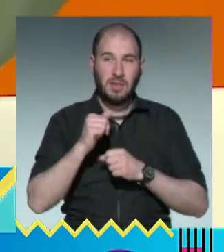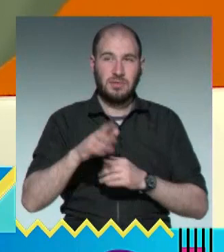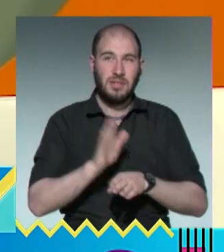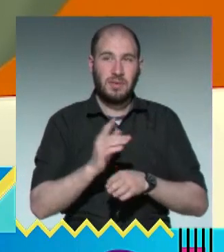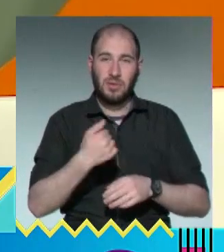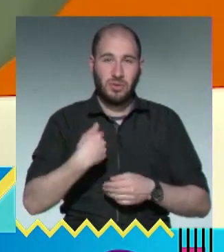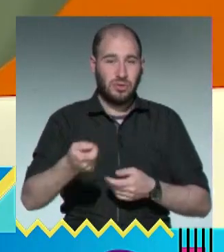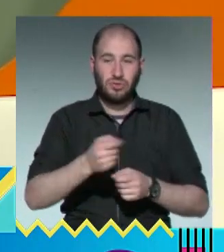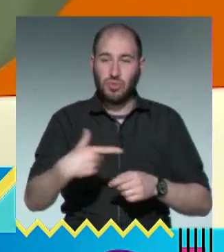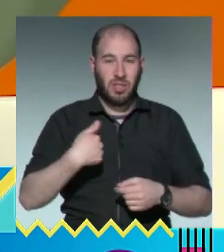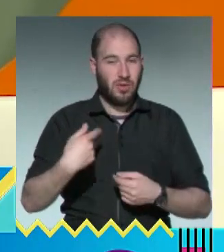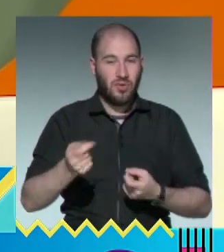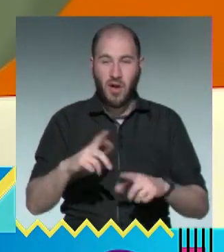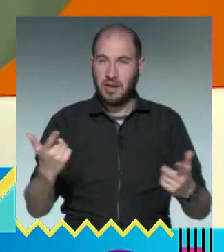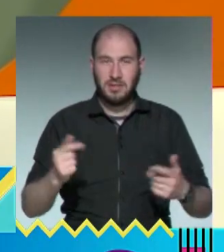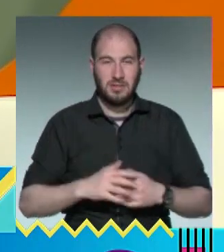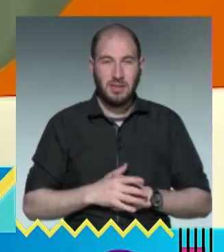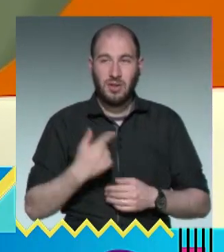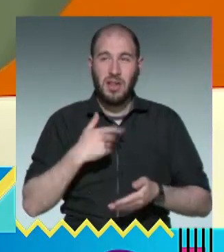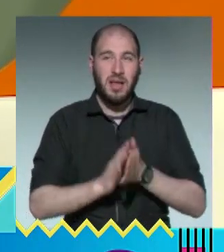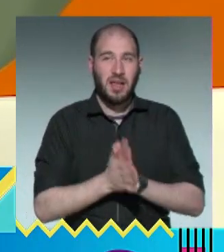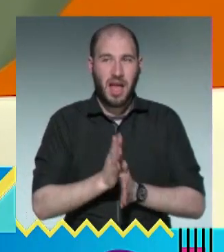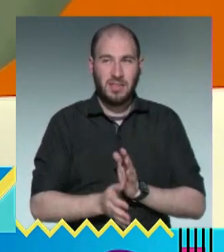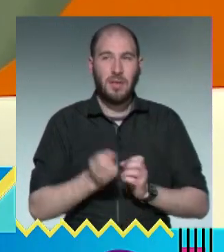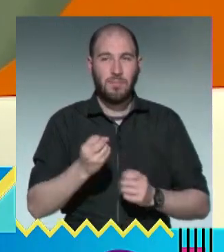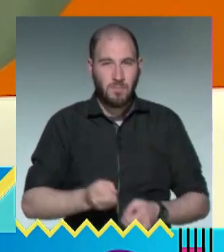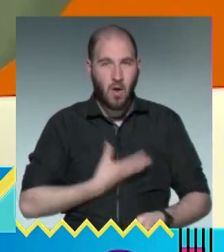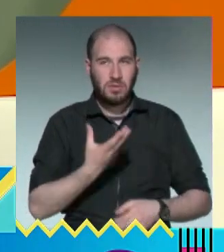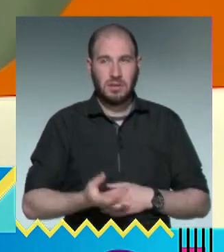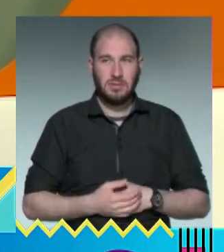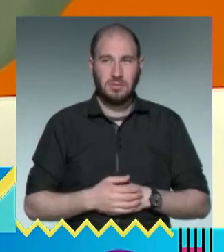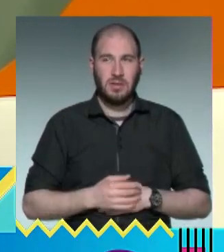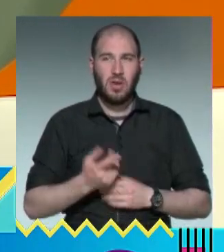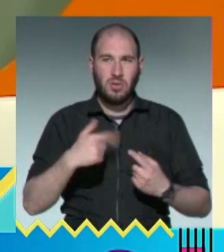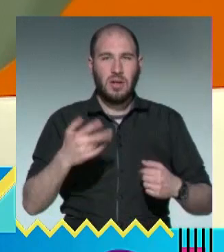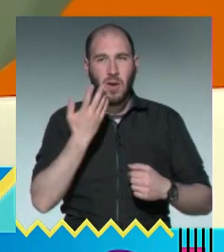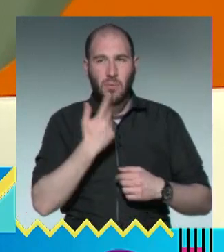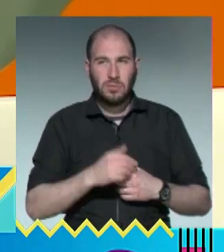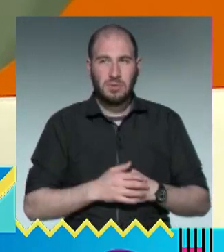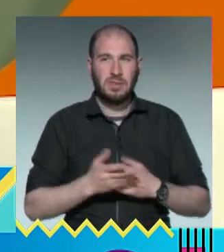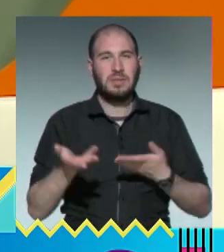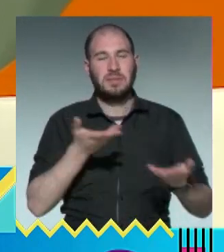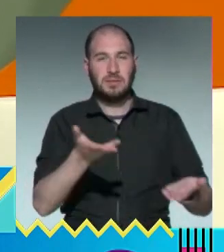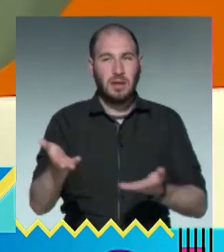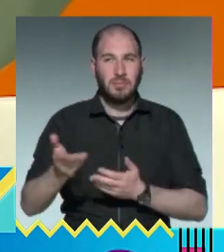que no cobramos nada por esto, lo hacemos gratis, lo hacemos por vocación, es lo que nos gusta, es servir,